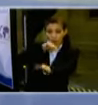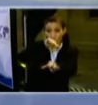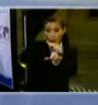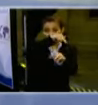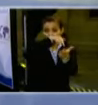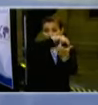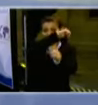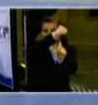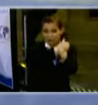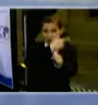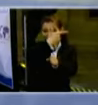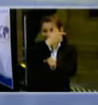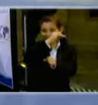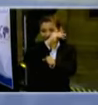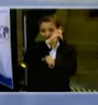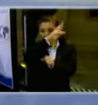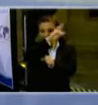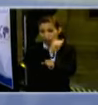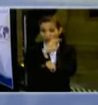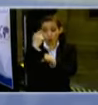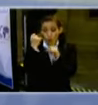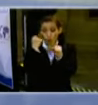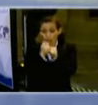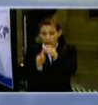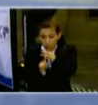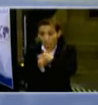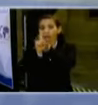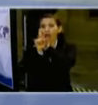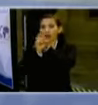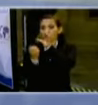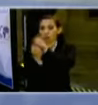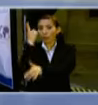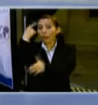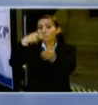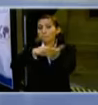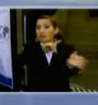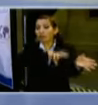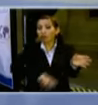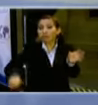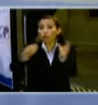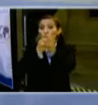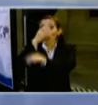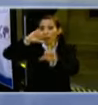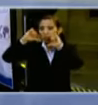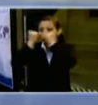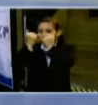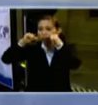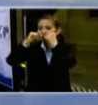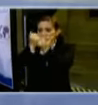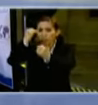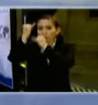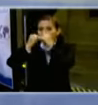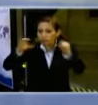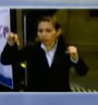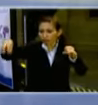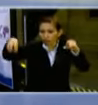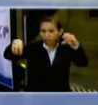Ginebra, cada año emergen un promedio de 1.200 nuevas